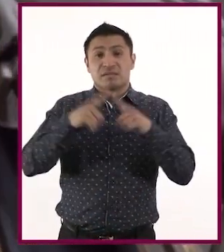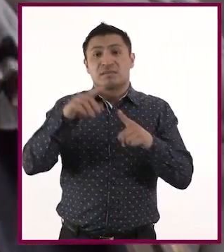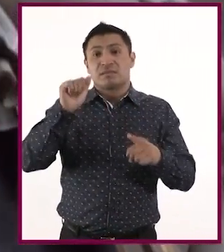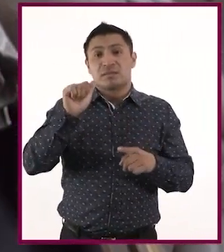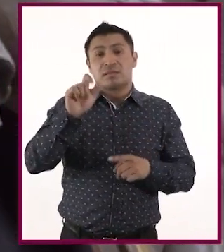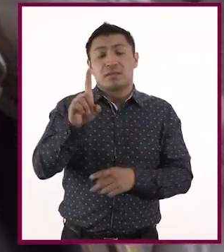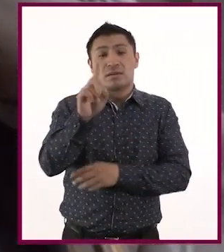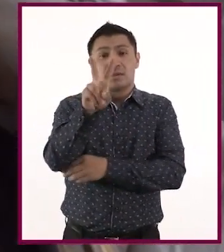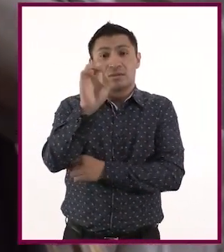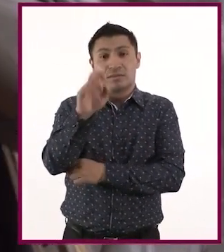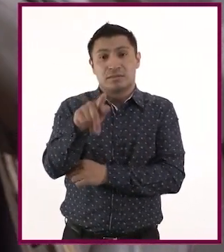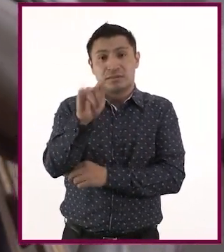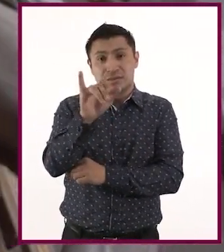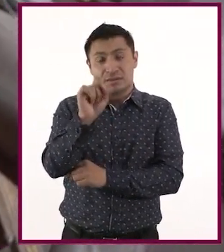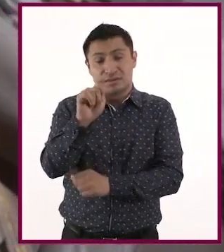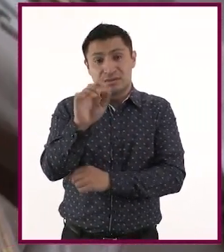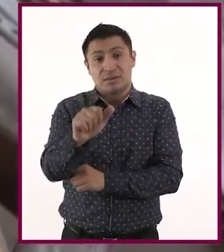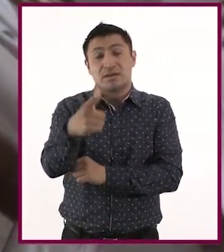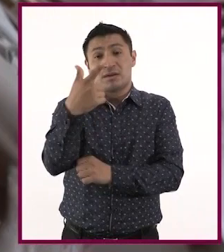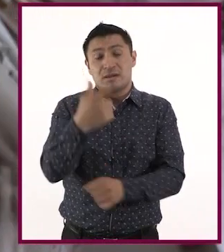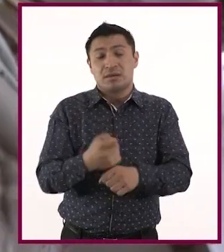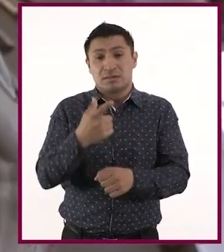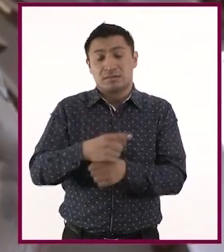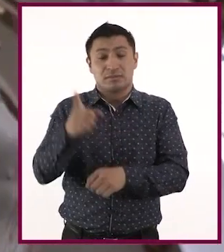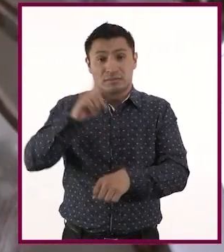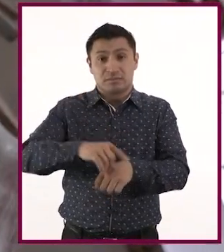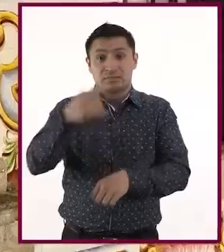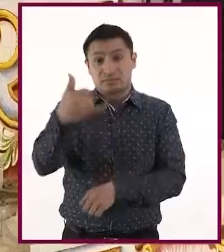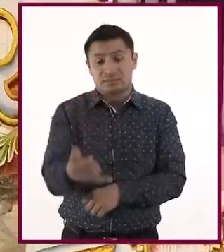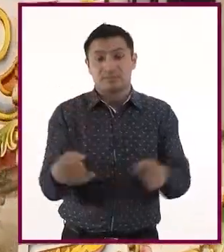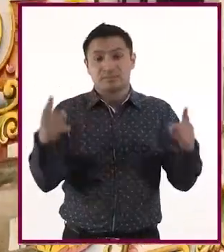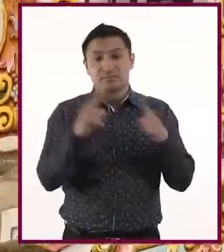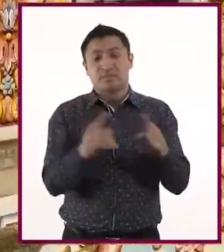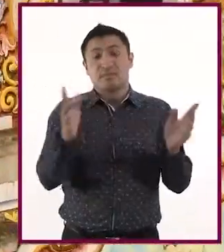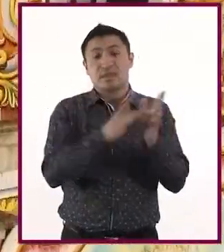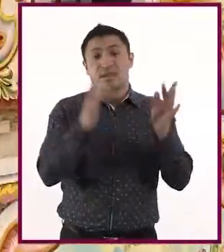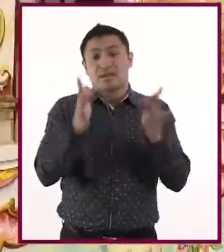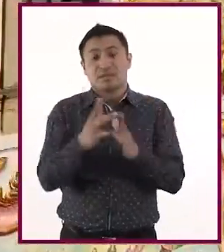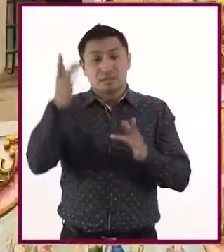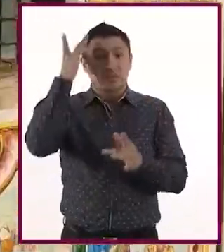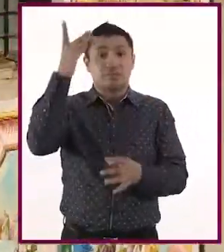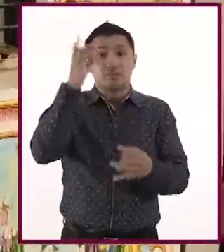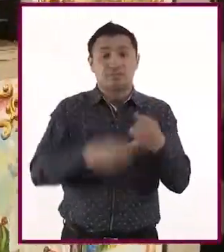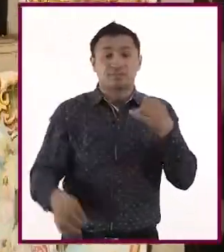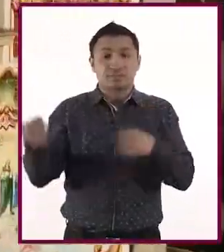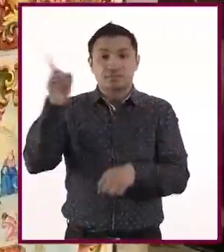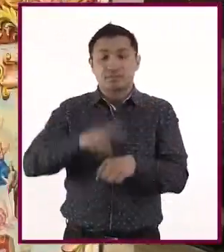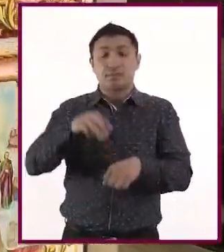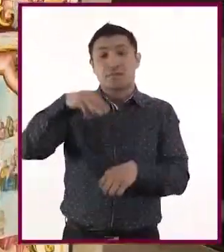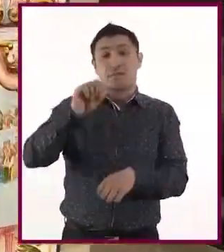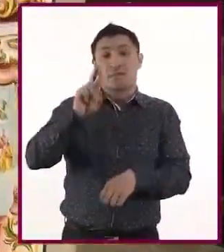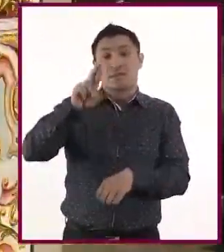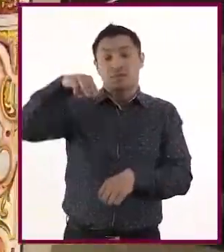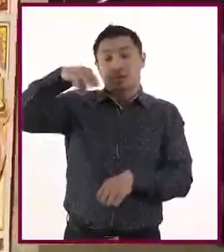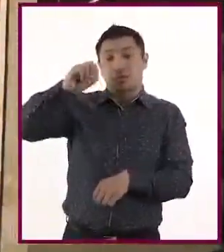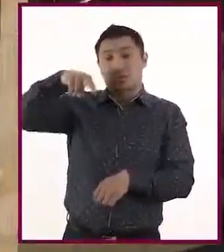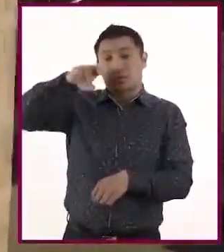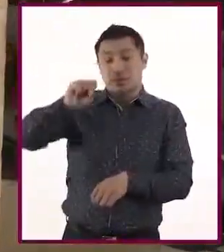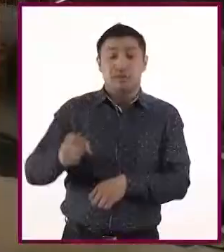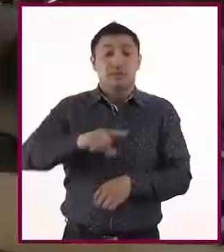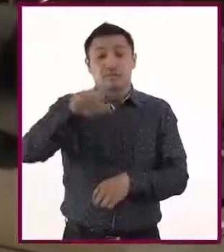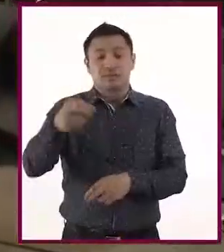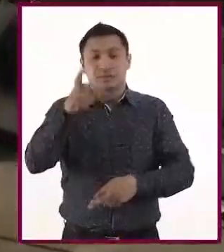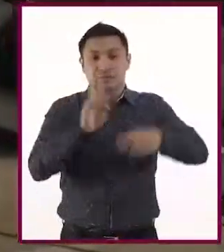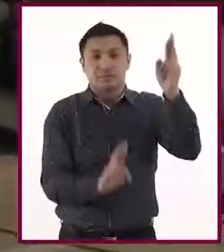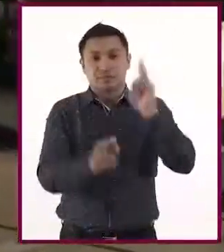del Séptimo Día y la Iglesia de Jesucristo de los Santos de los Últimos Días, o mormones. Poco después de la